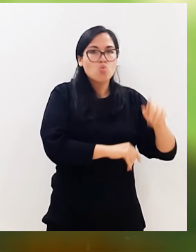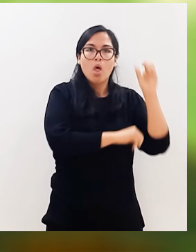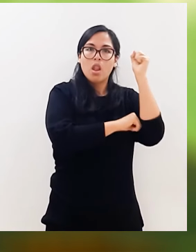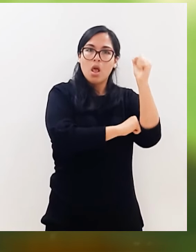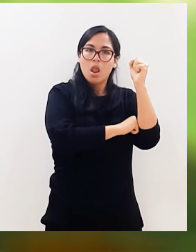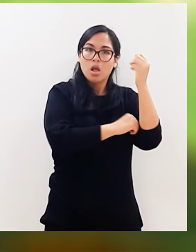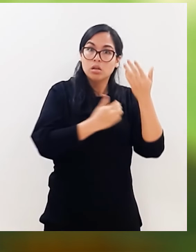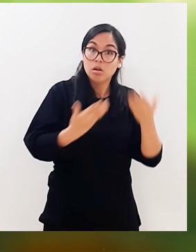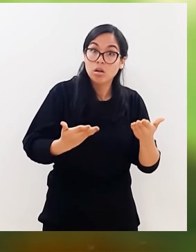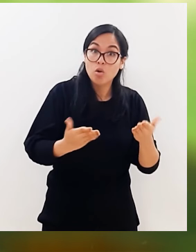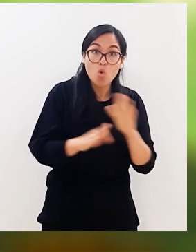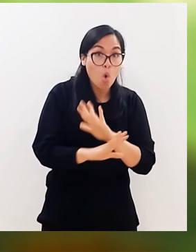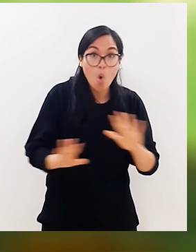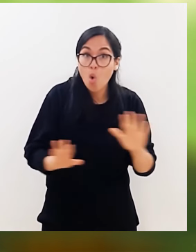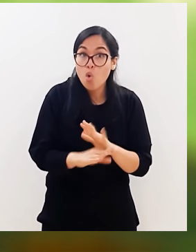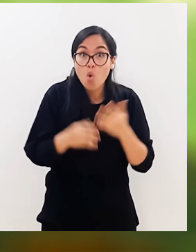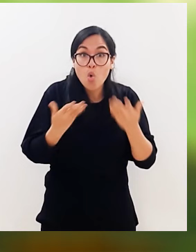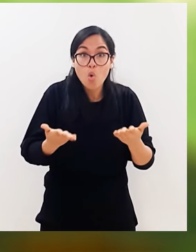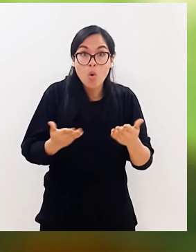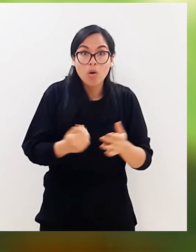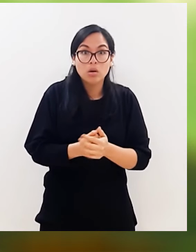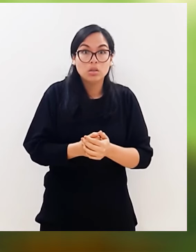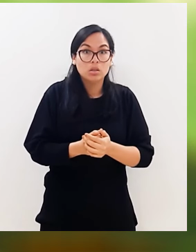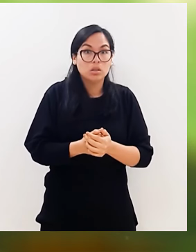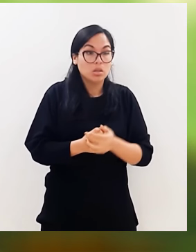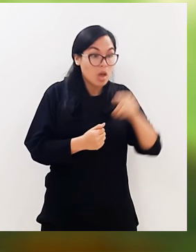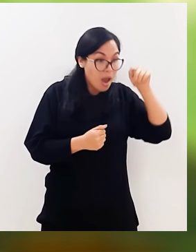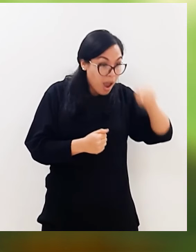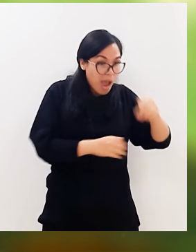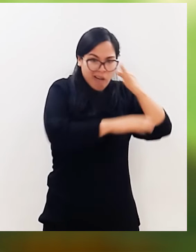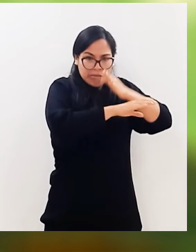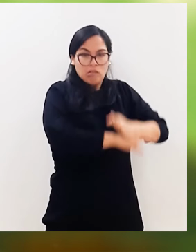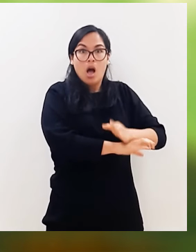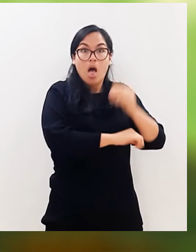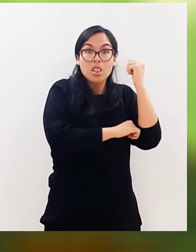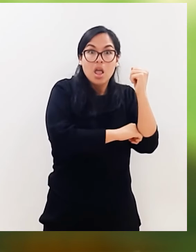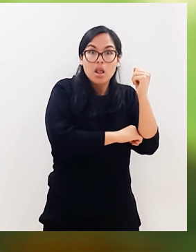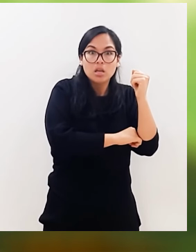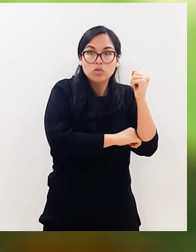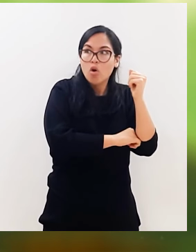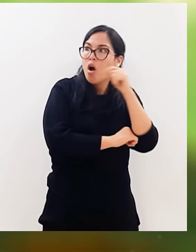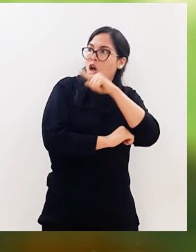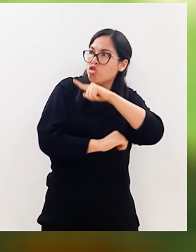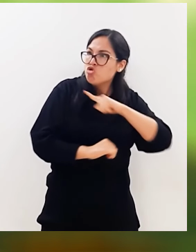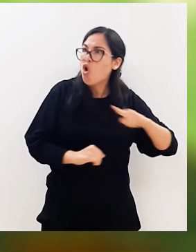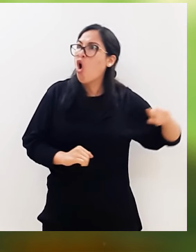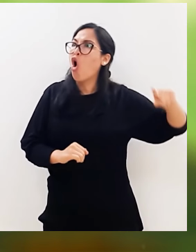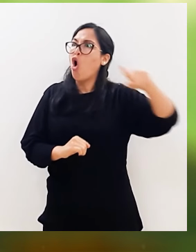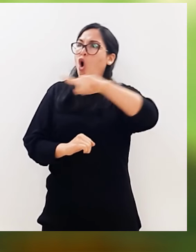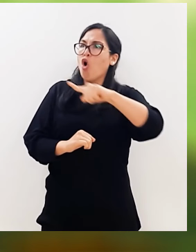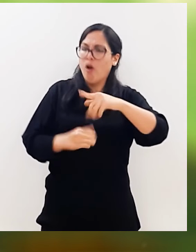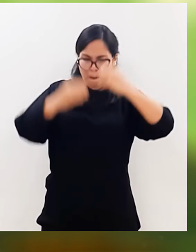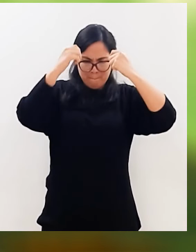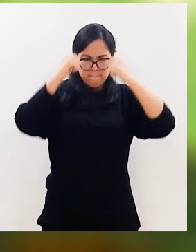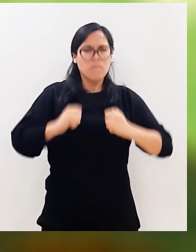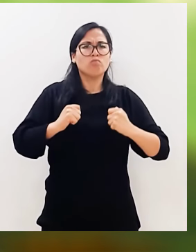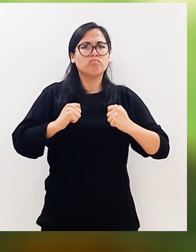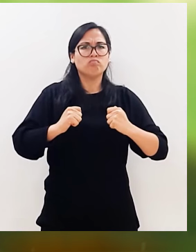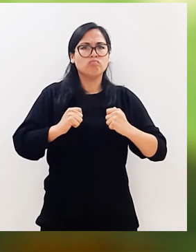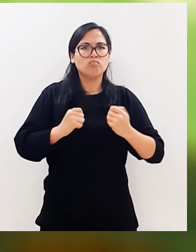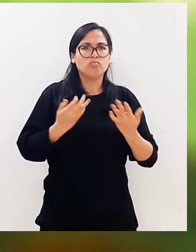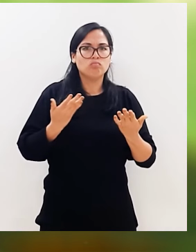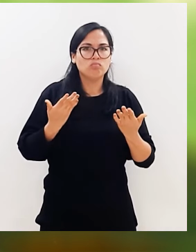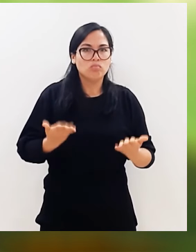se vulneren sus derechos Y si se vulnerara alguno de sus derechos Actuemos con